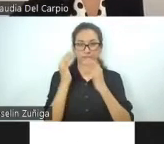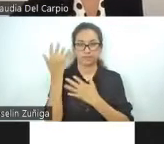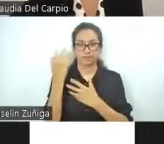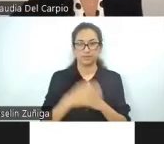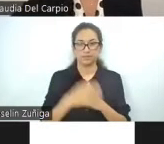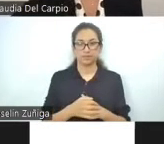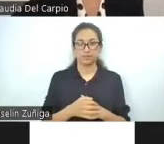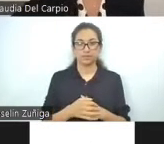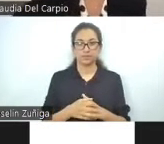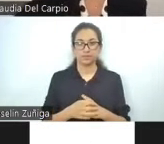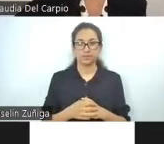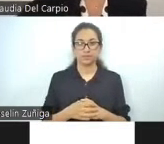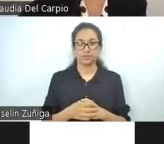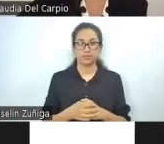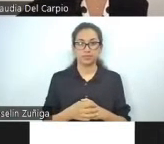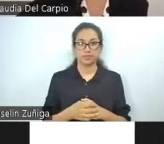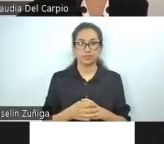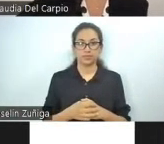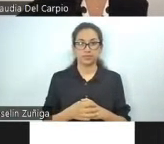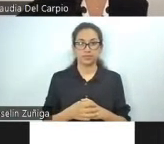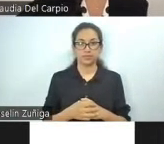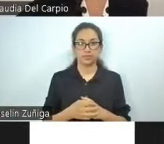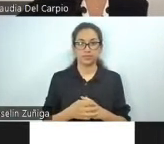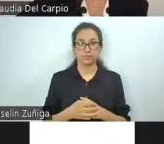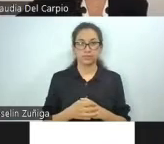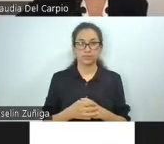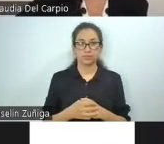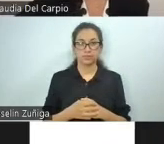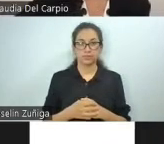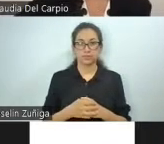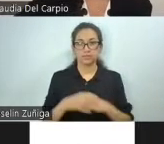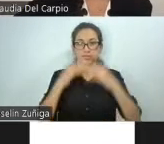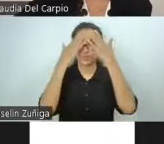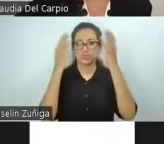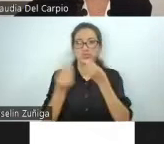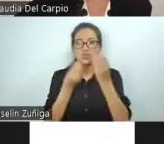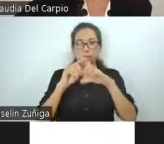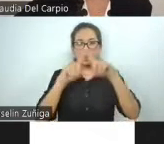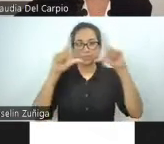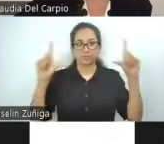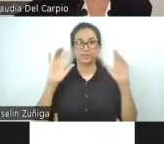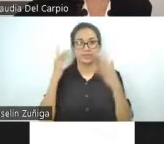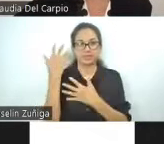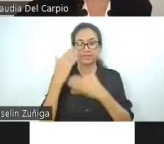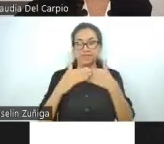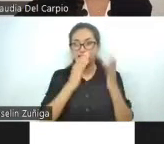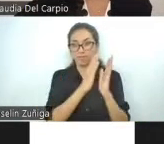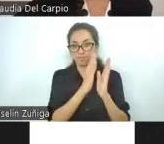Bueno, ahora que no sé cómo poner esta barra, pero vamos avanzando en todo caso.